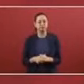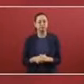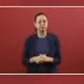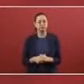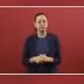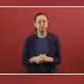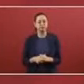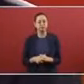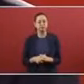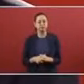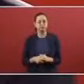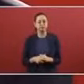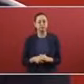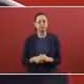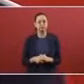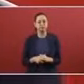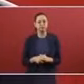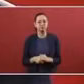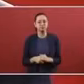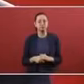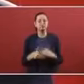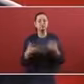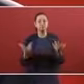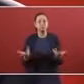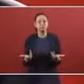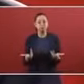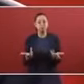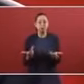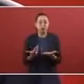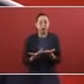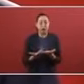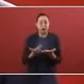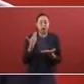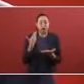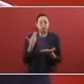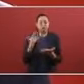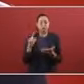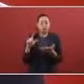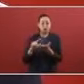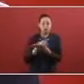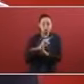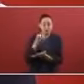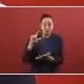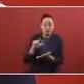porque solo se cumplía con la ley